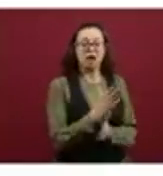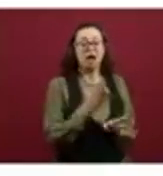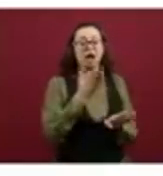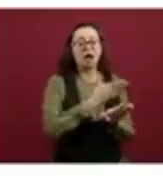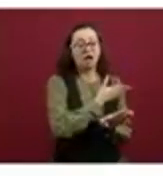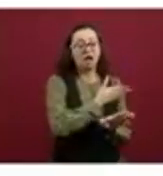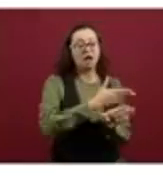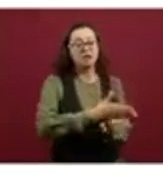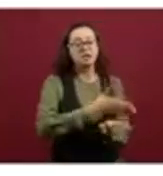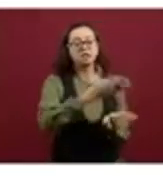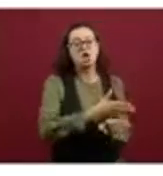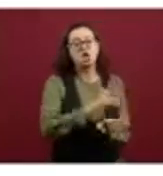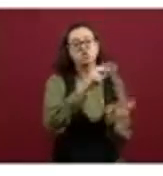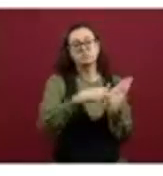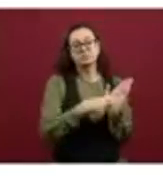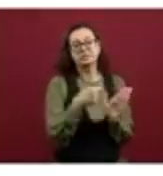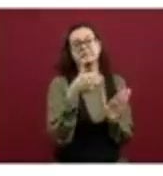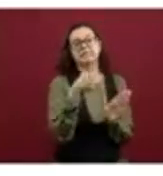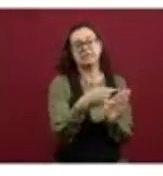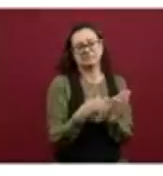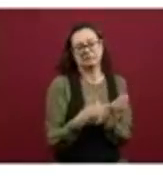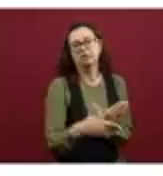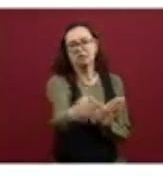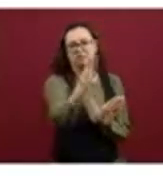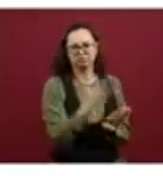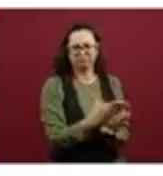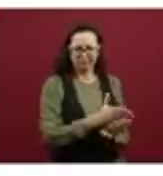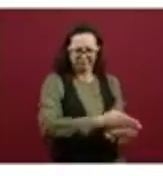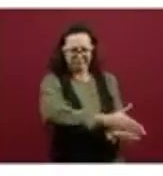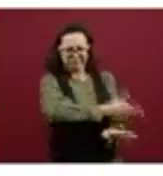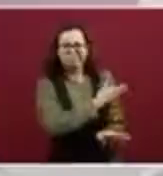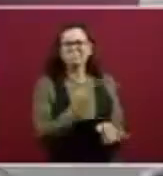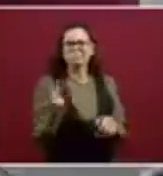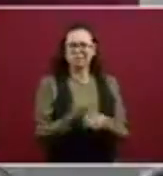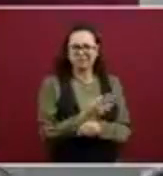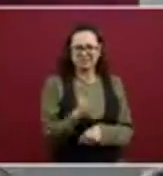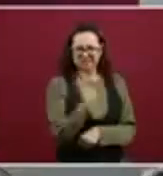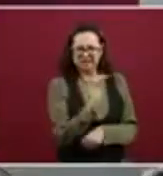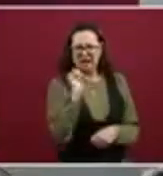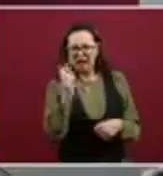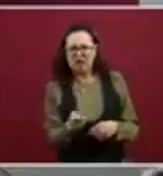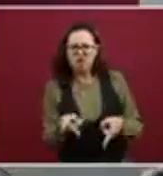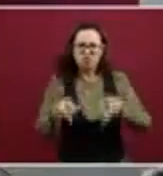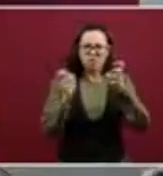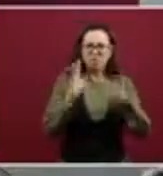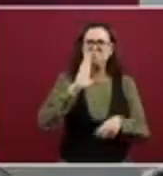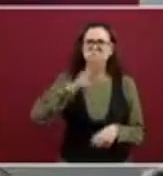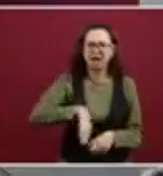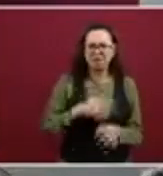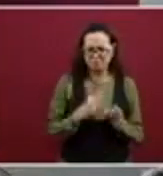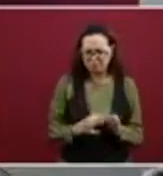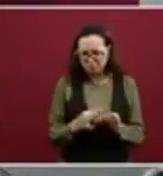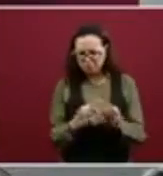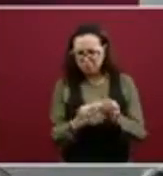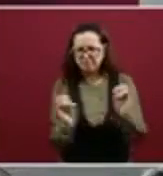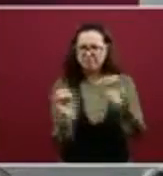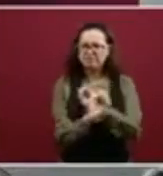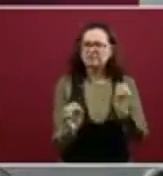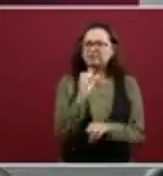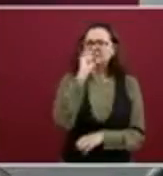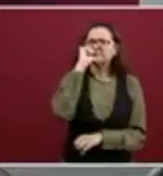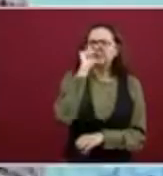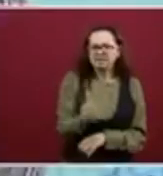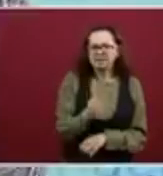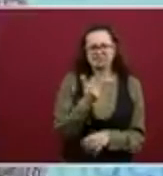no se revisaban ya. Era básicamente la política pública insertada aquí, era si uno está bien al corriente, si uno está bien